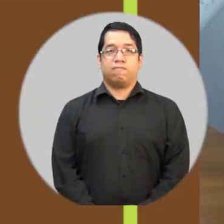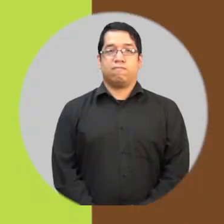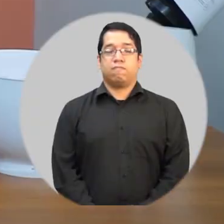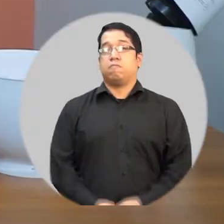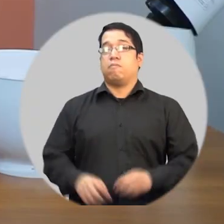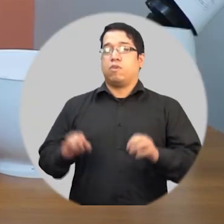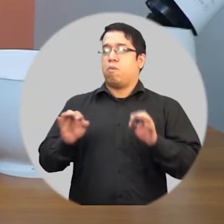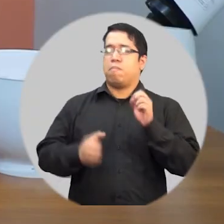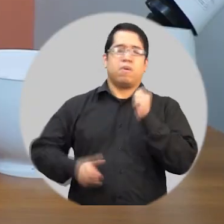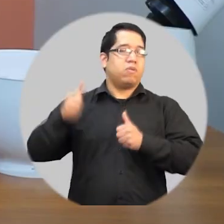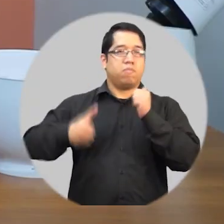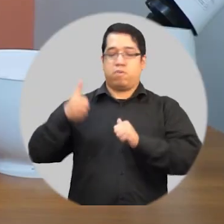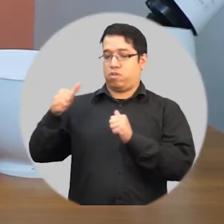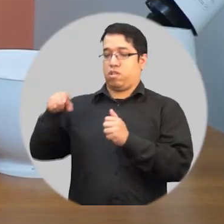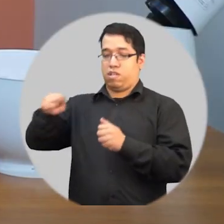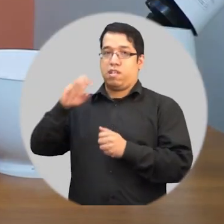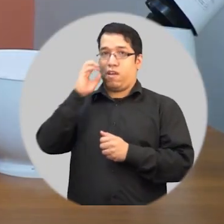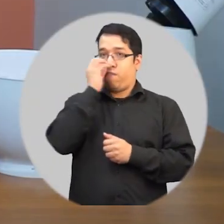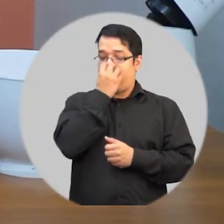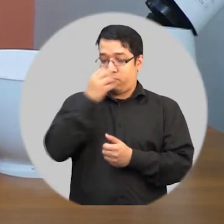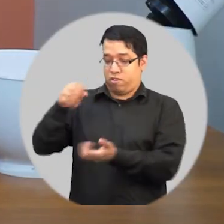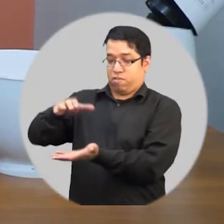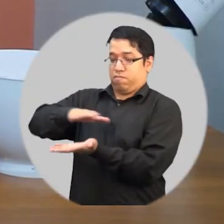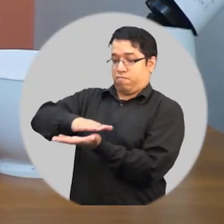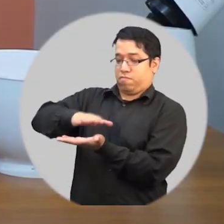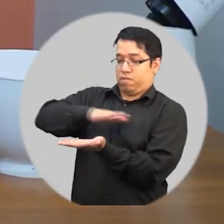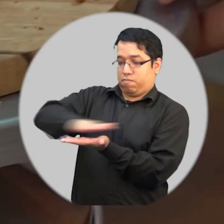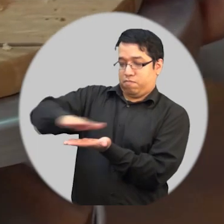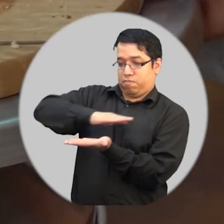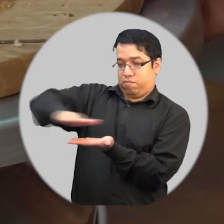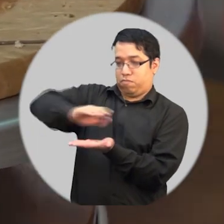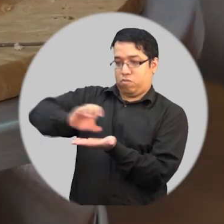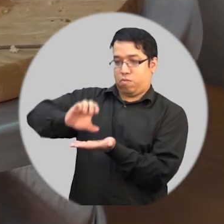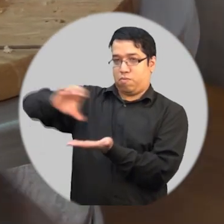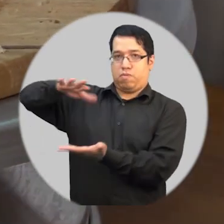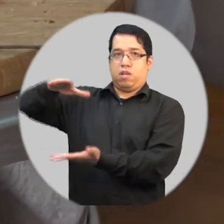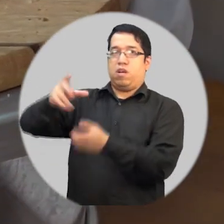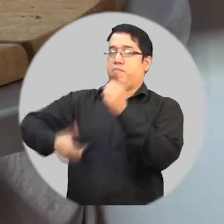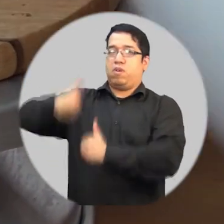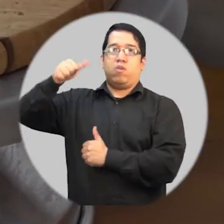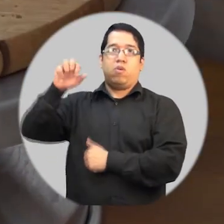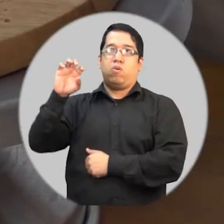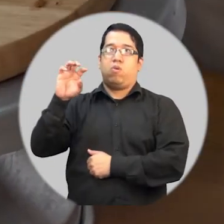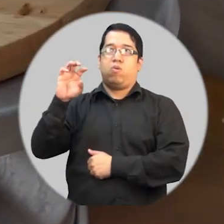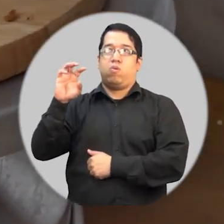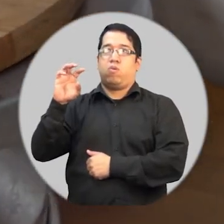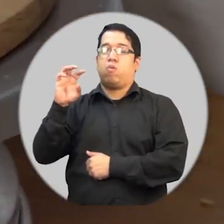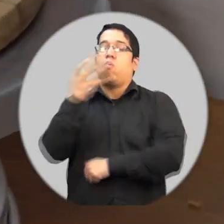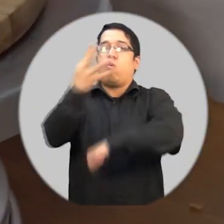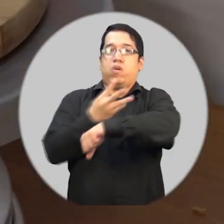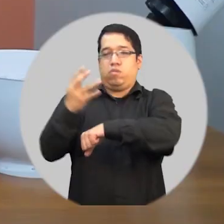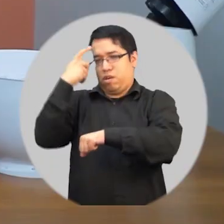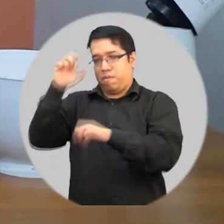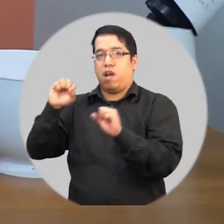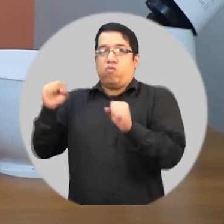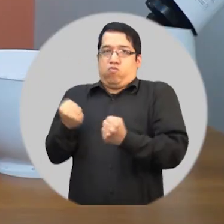Lo ideal de nuestro mousse de frutilla es que descanse 4 horas en la heladera para que tome cuerpo. En este caso estamos haciendo todo a la hora,